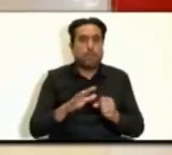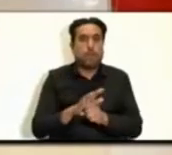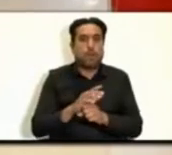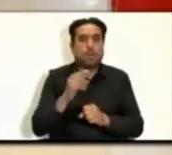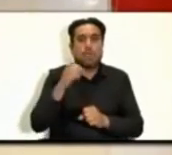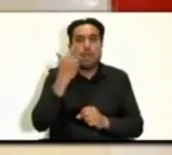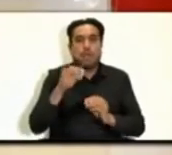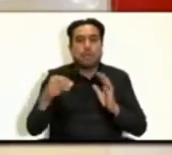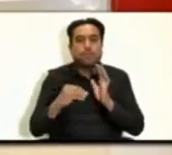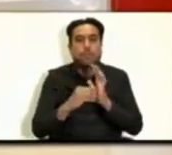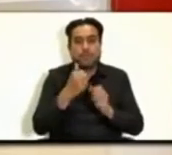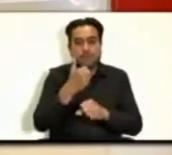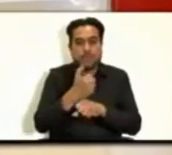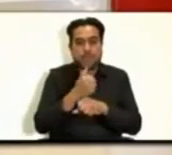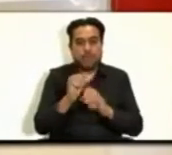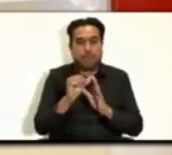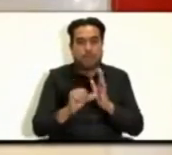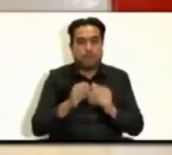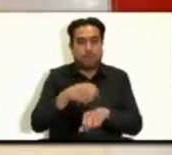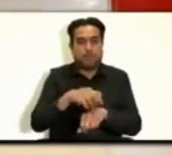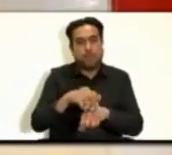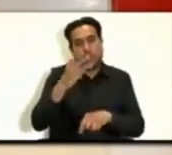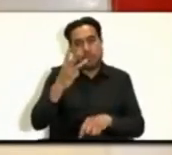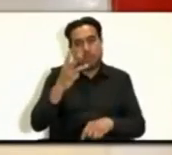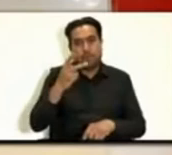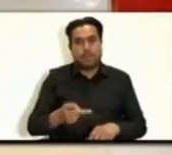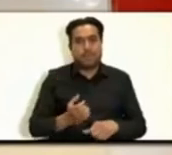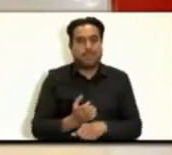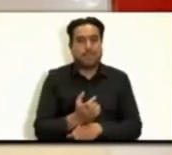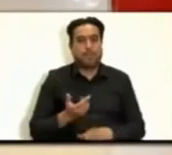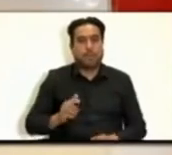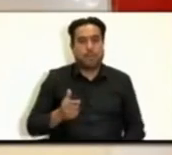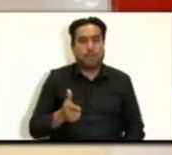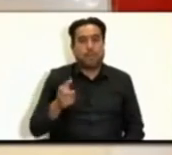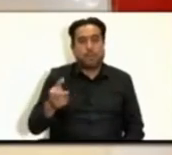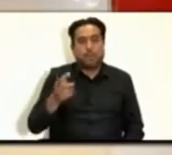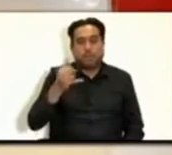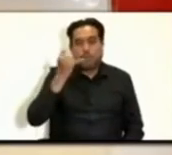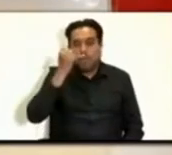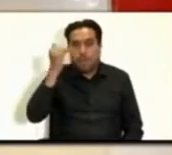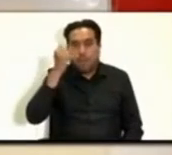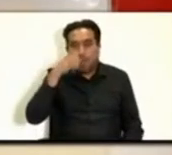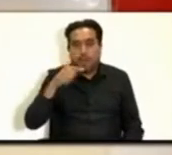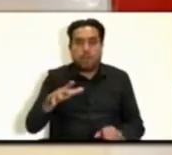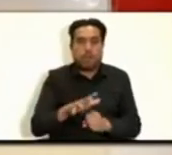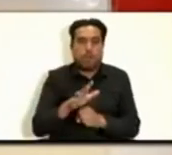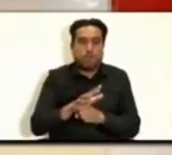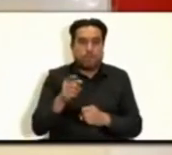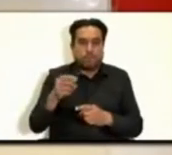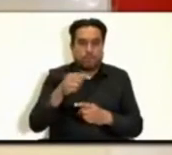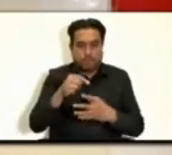párrafo al artículo 3 de la constitución política para el estado de guanajuato recorriéndose en su orden los subsecuentes